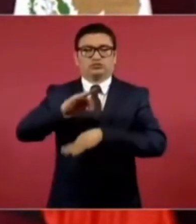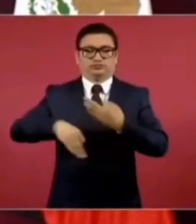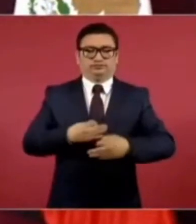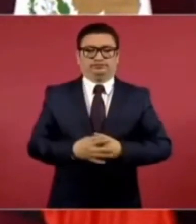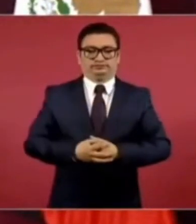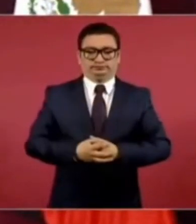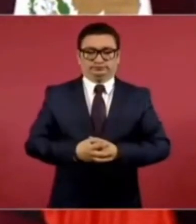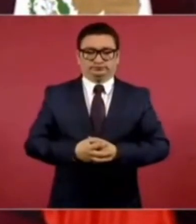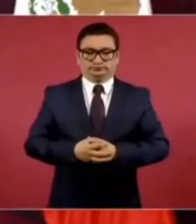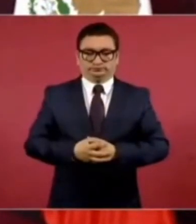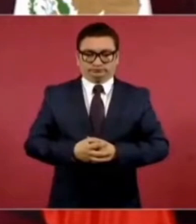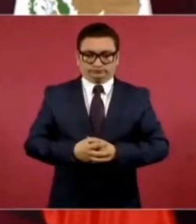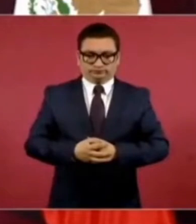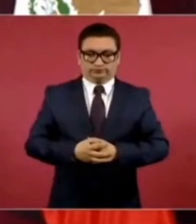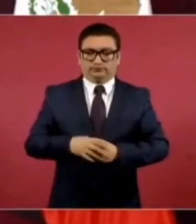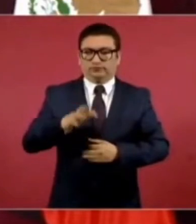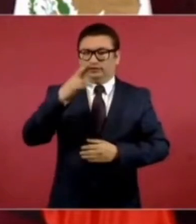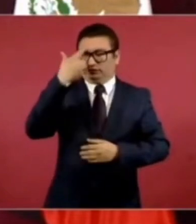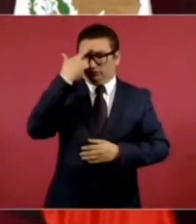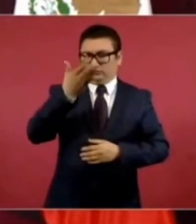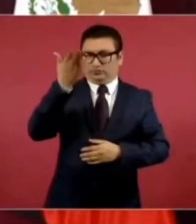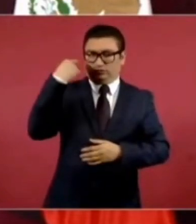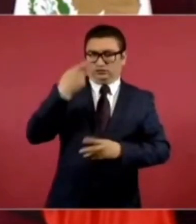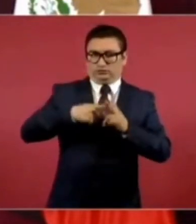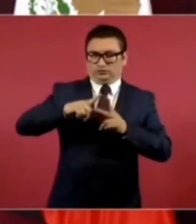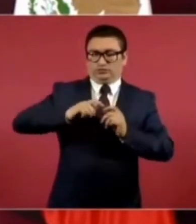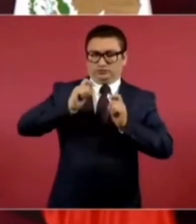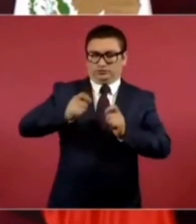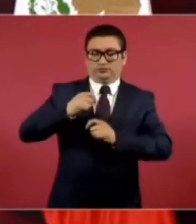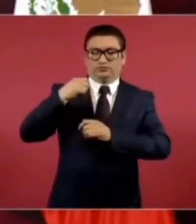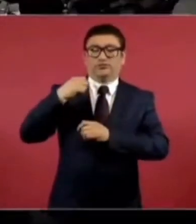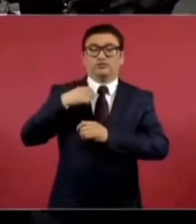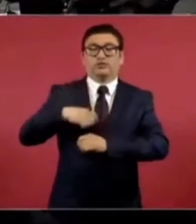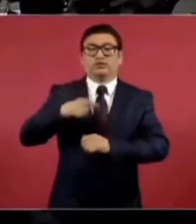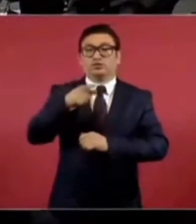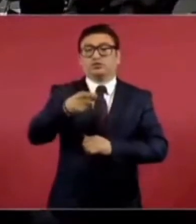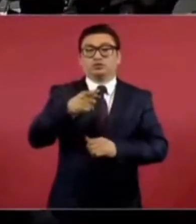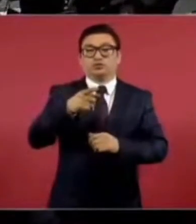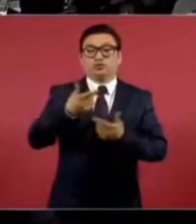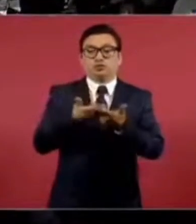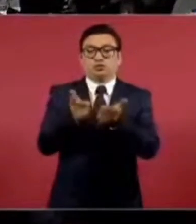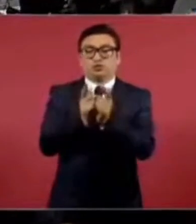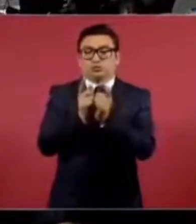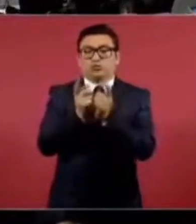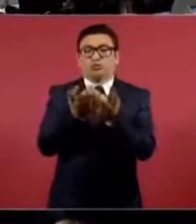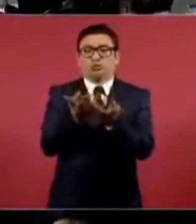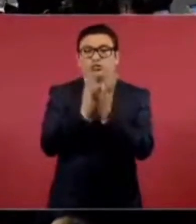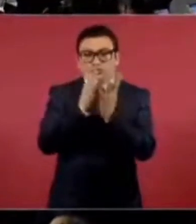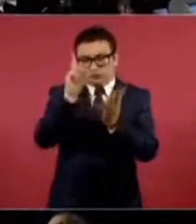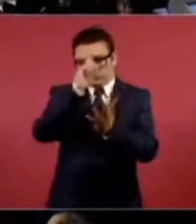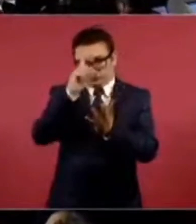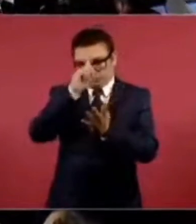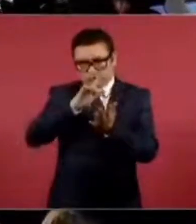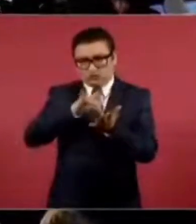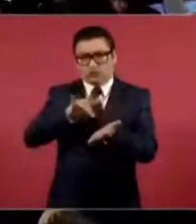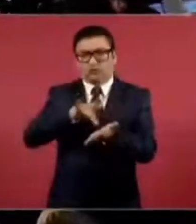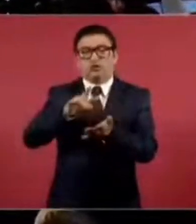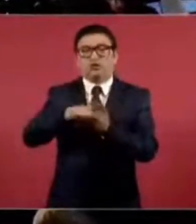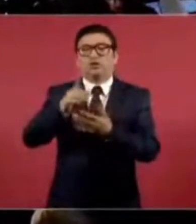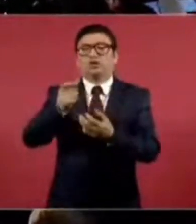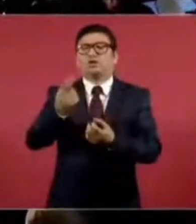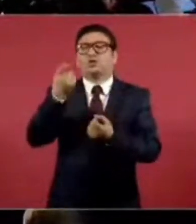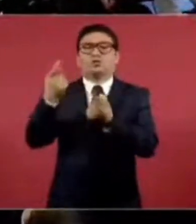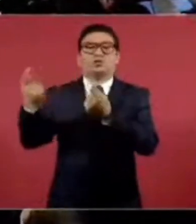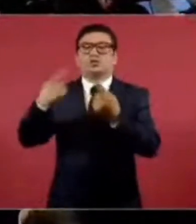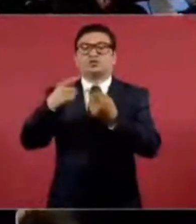Señor presidente, recuerdo que al principio de su sexenio usted habló de un consejo asesor que integraban algunos de los principales dueños de